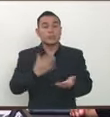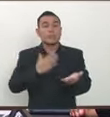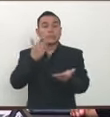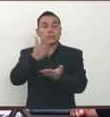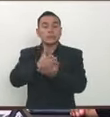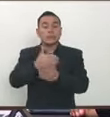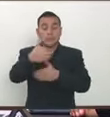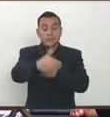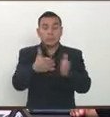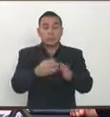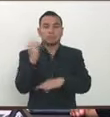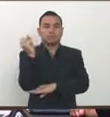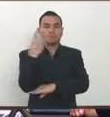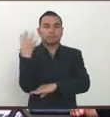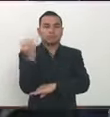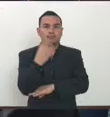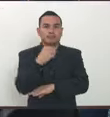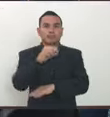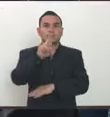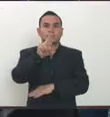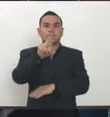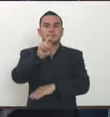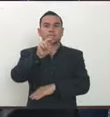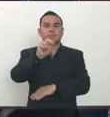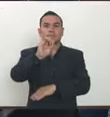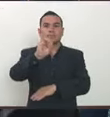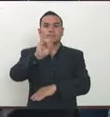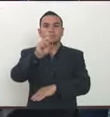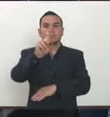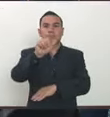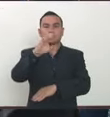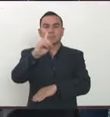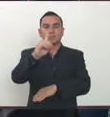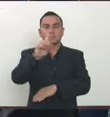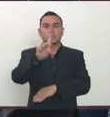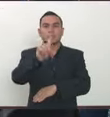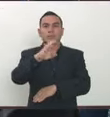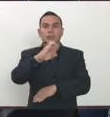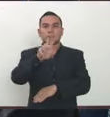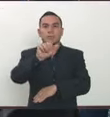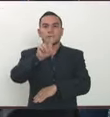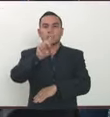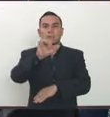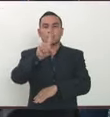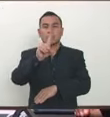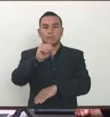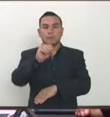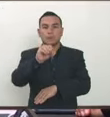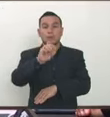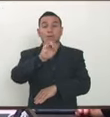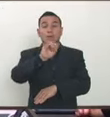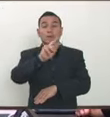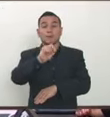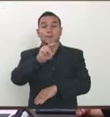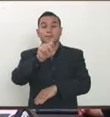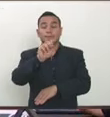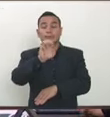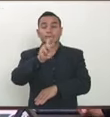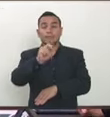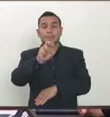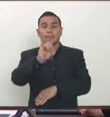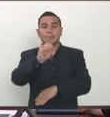intensivos. Estamos listos con esa cantidad de cuidados intensivos. Es decir, el país está listo, ahorita tenemos un caso